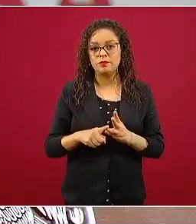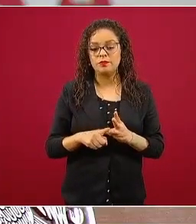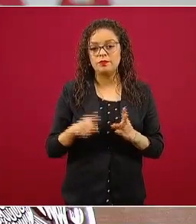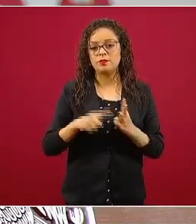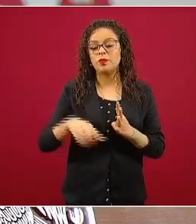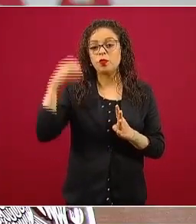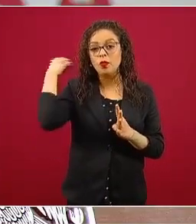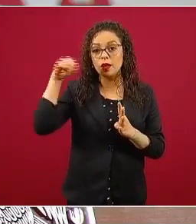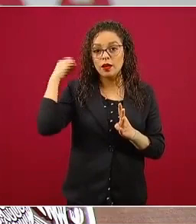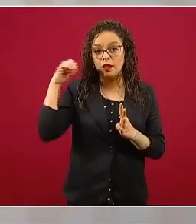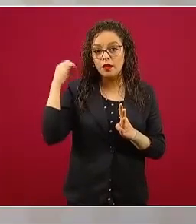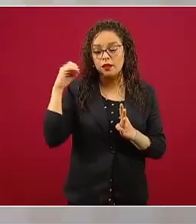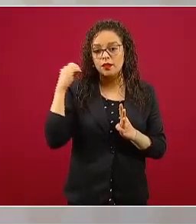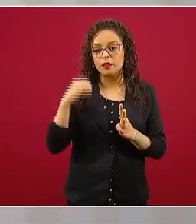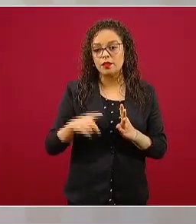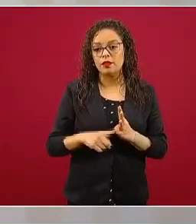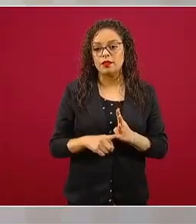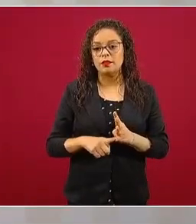Oaxaca